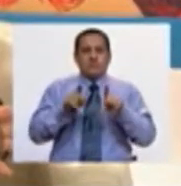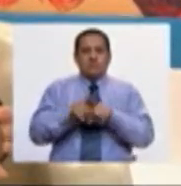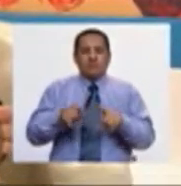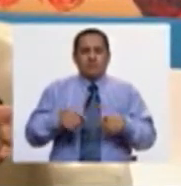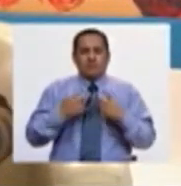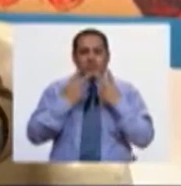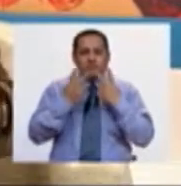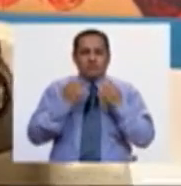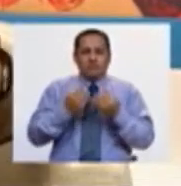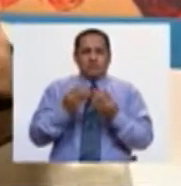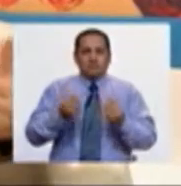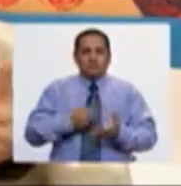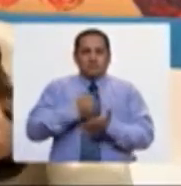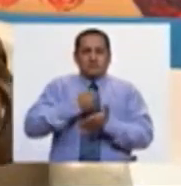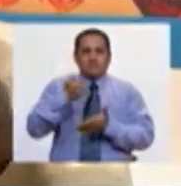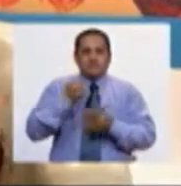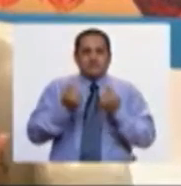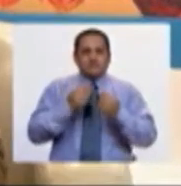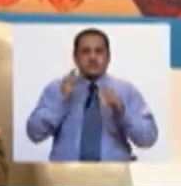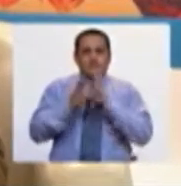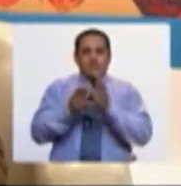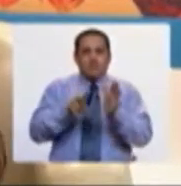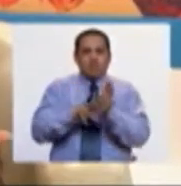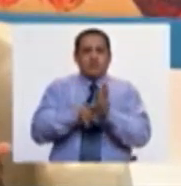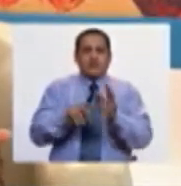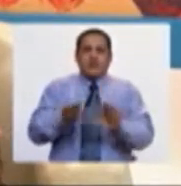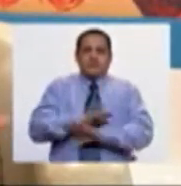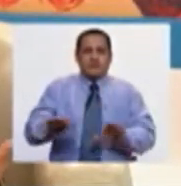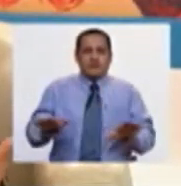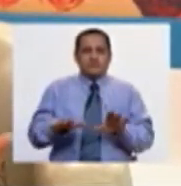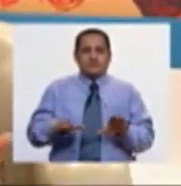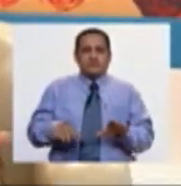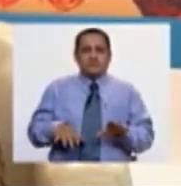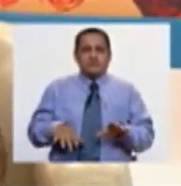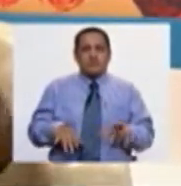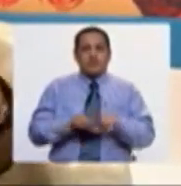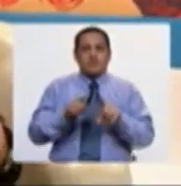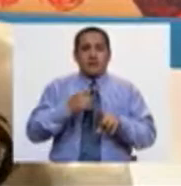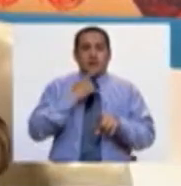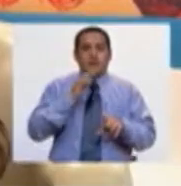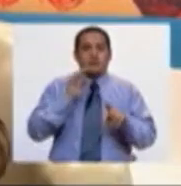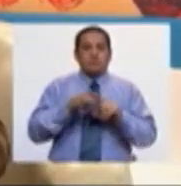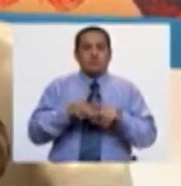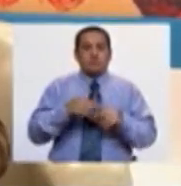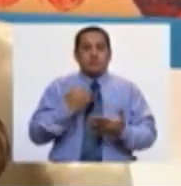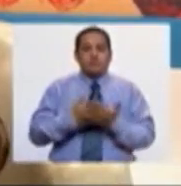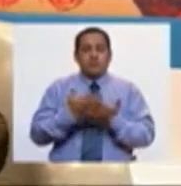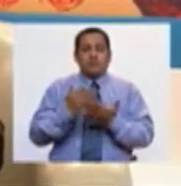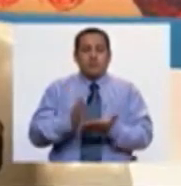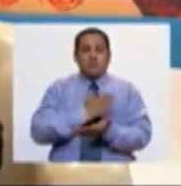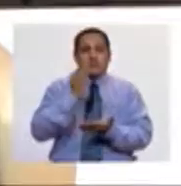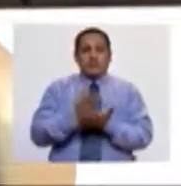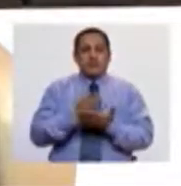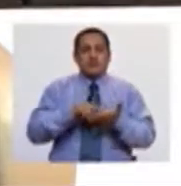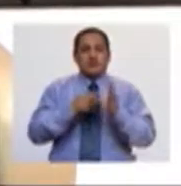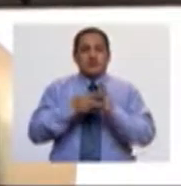de la asignación económica, para ya no decirle propina, aunque al final termina un poco siéndolo, siempre va a ser la piedra en el zapato. Claro que